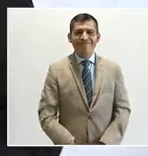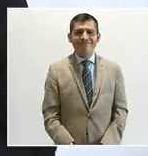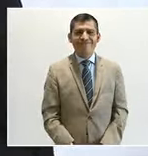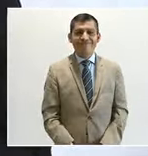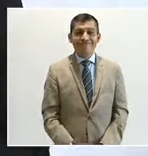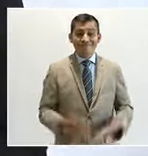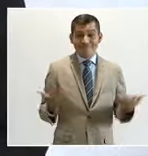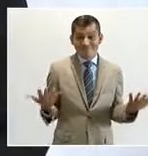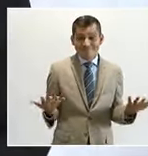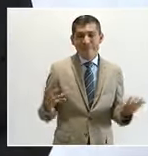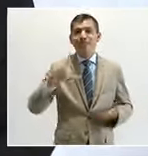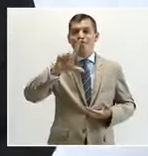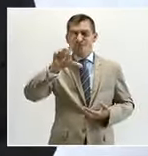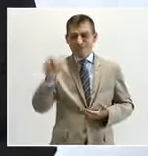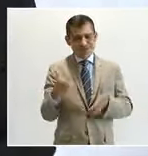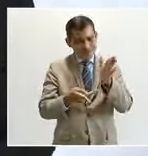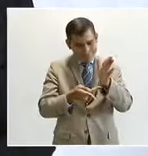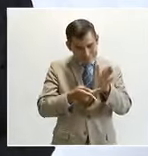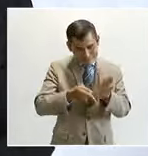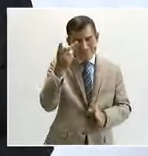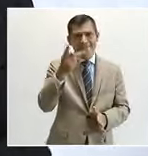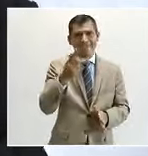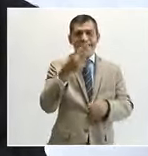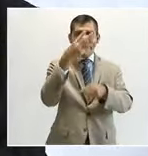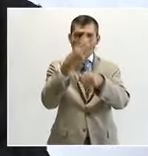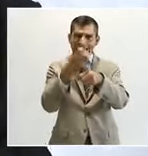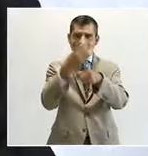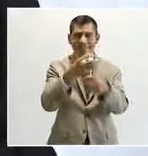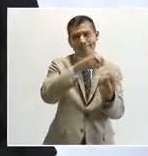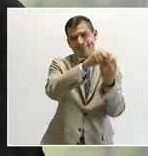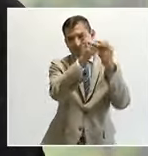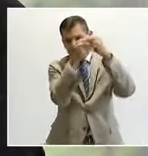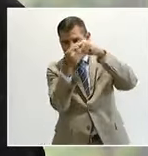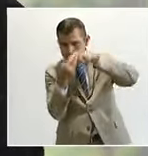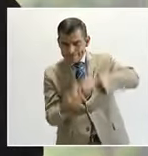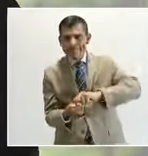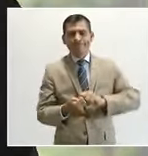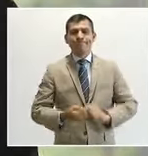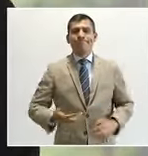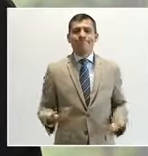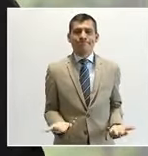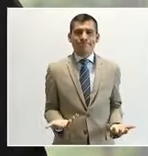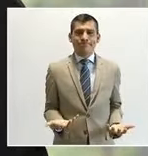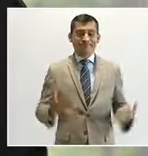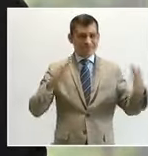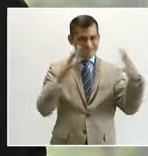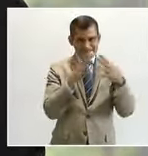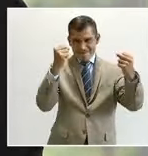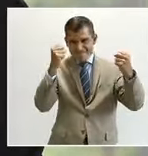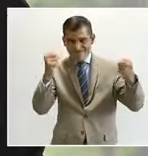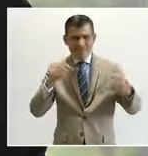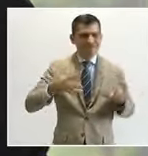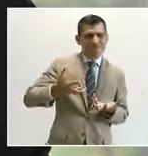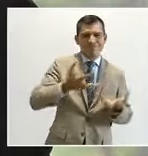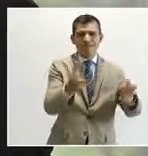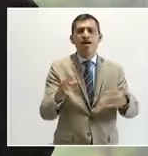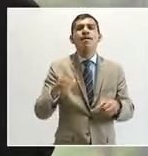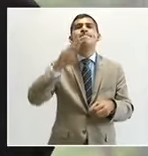y luego una tercera transformación que fue la Revolución y también los michoacanos dos